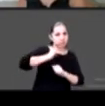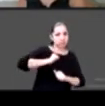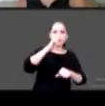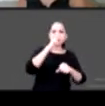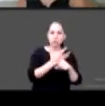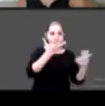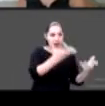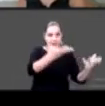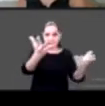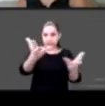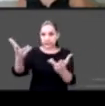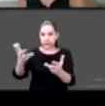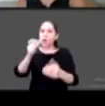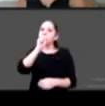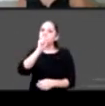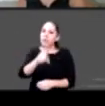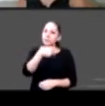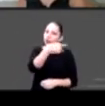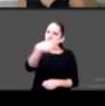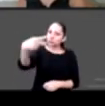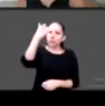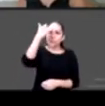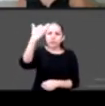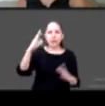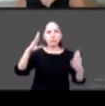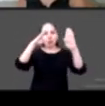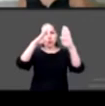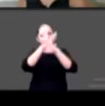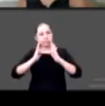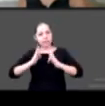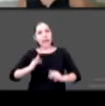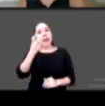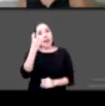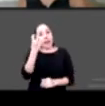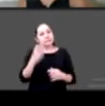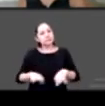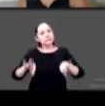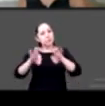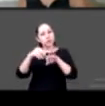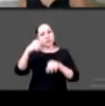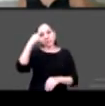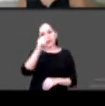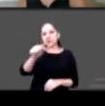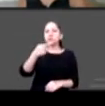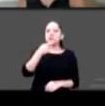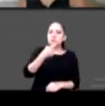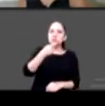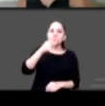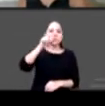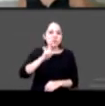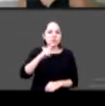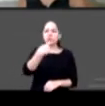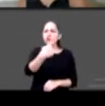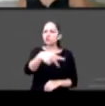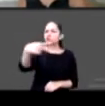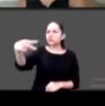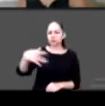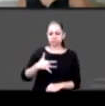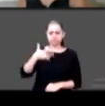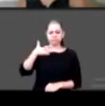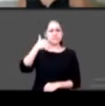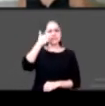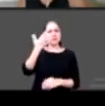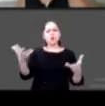contribuye a fortalecer la empatía y la autonomía de las niñas y los niños. Lo importante es que tú también puedas disfrutar de un tiempo sin